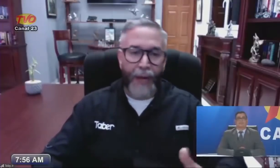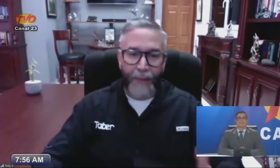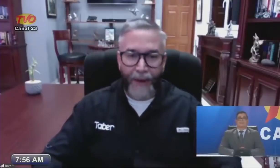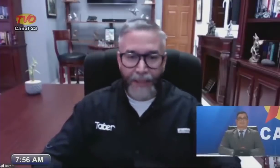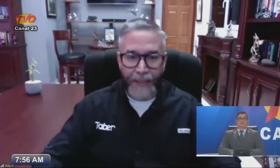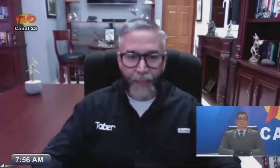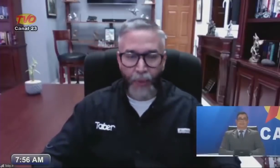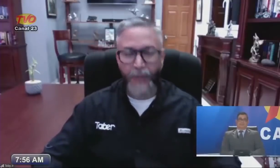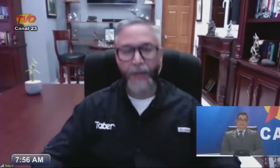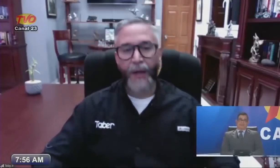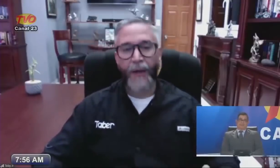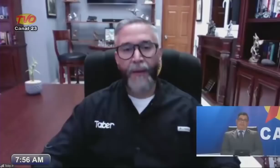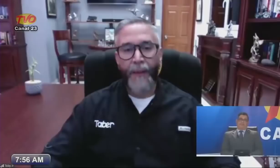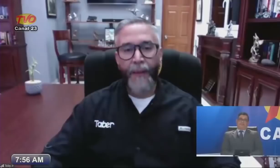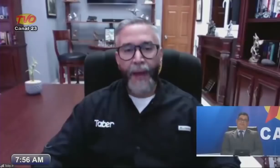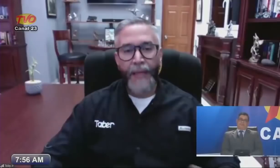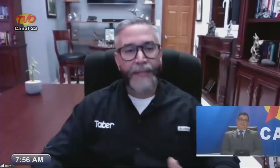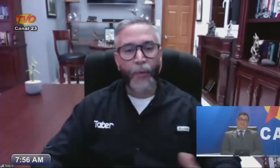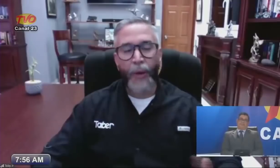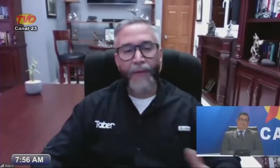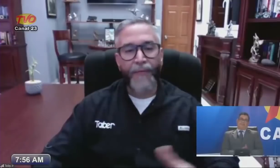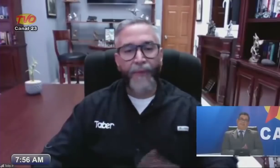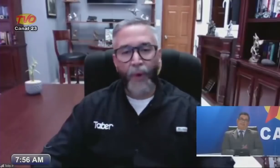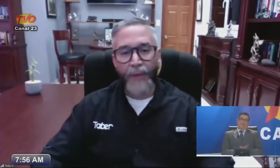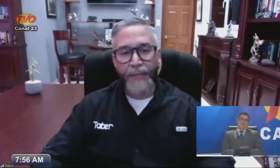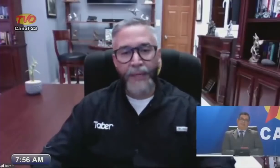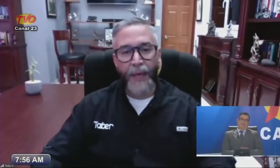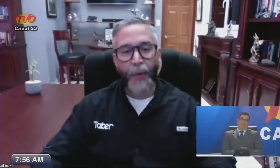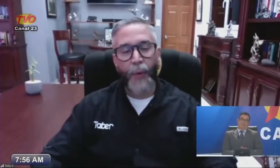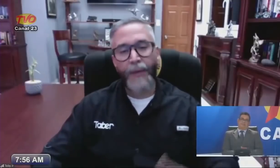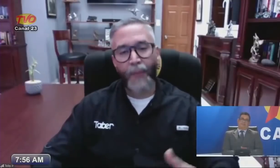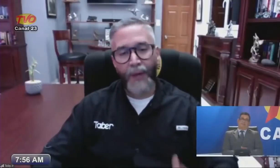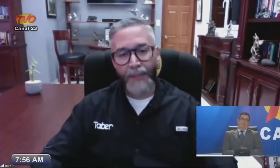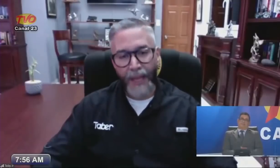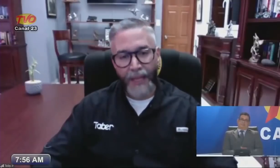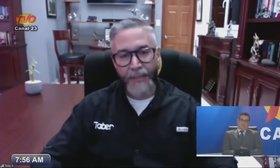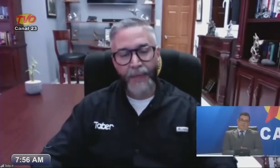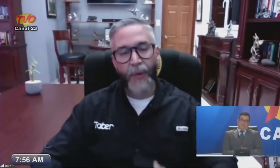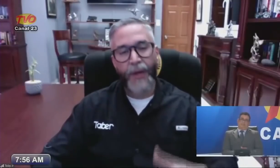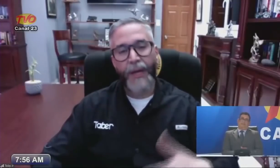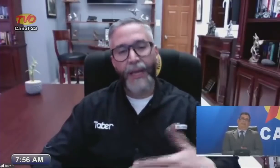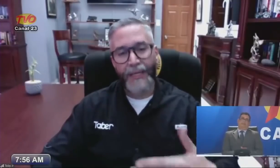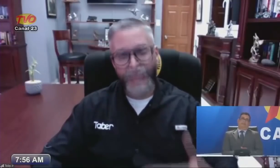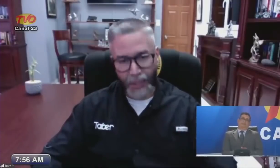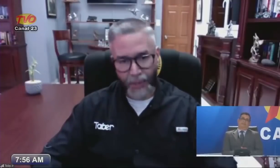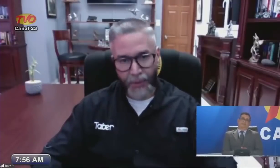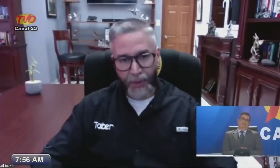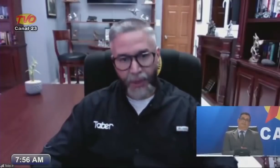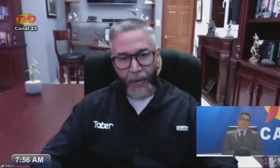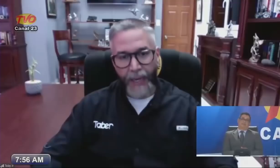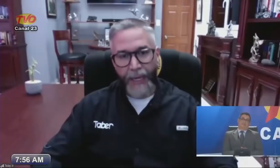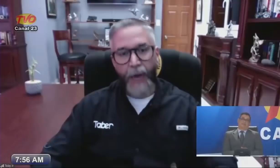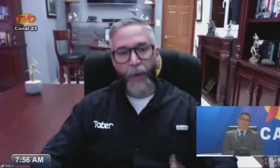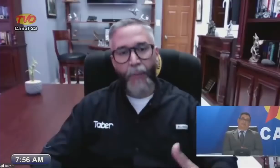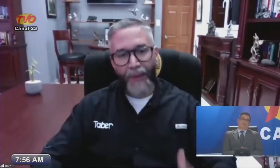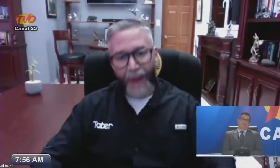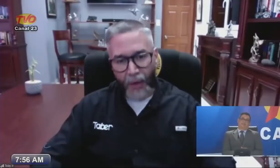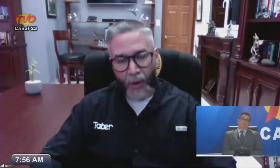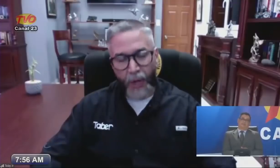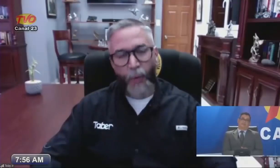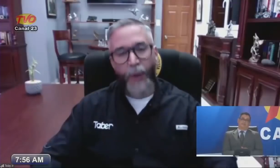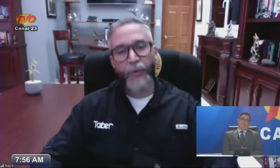era la manera de hacer política ahí circulaban favores en lugar de buenas leyes y buena legislación ahí era